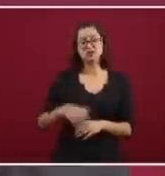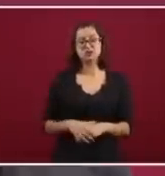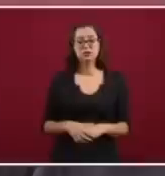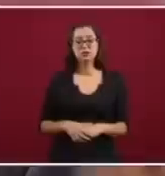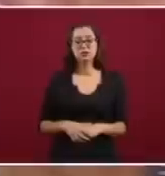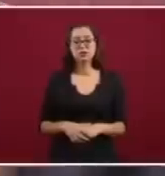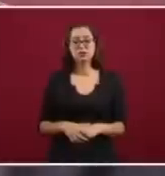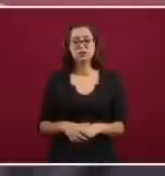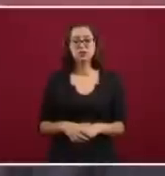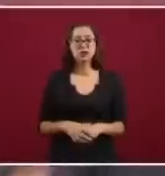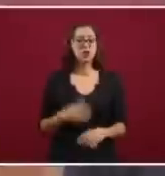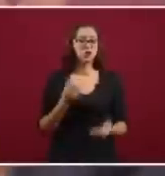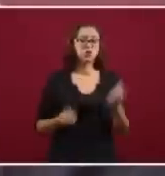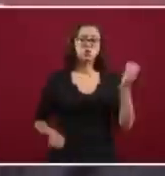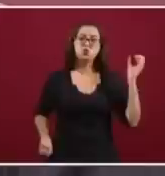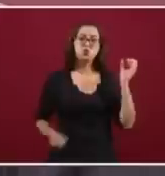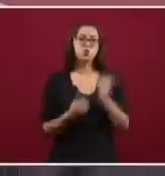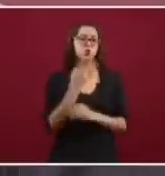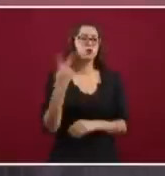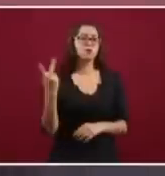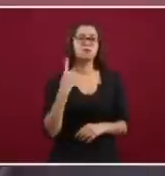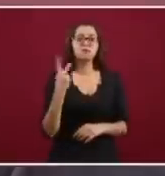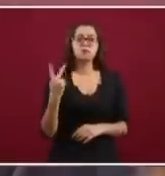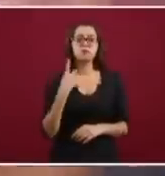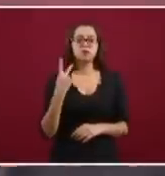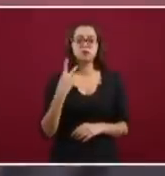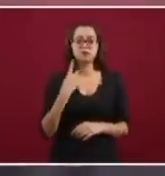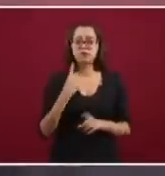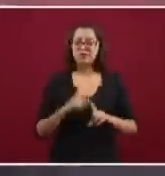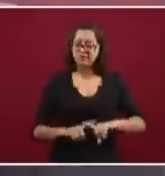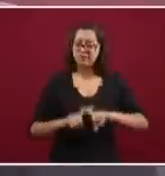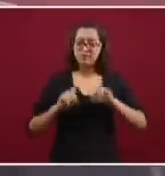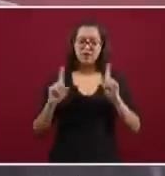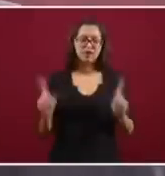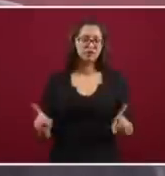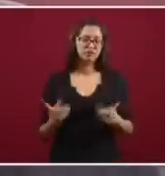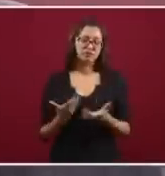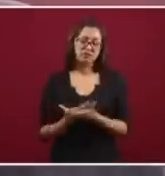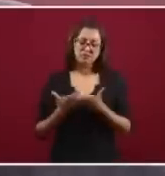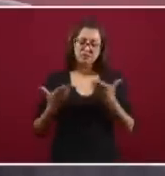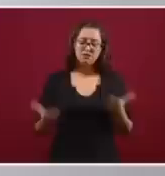es otra política la que estamos aplicando.